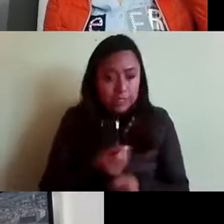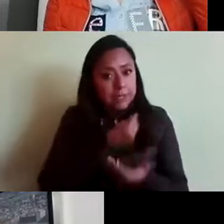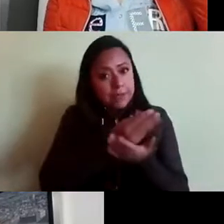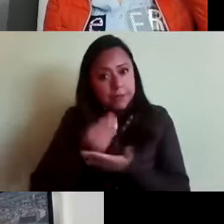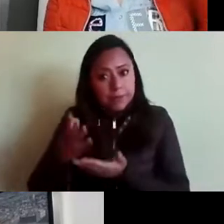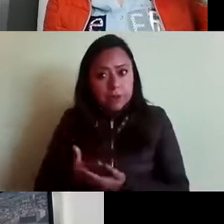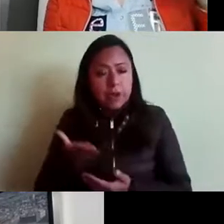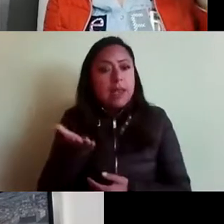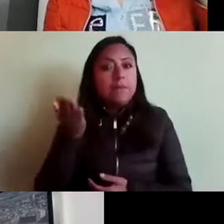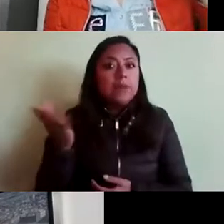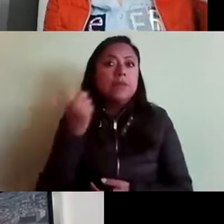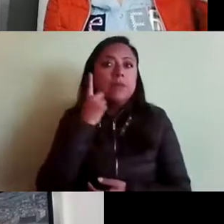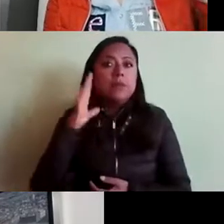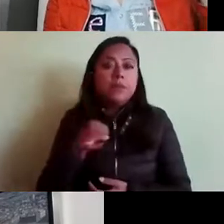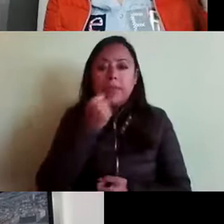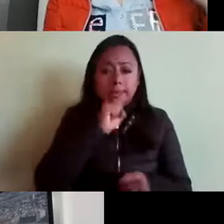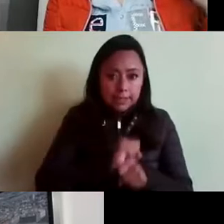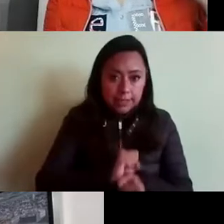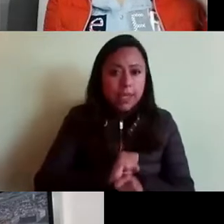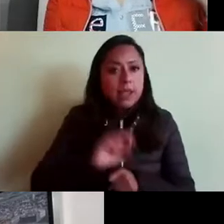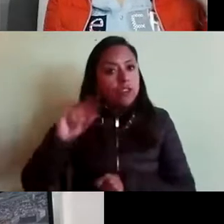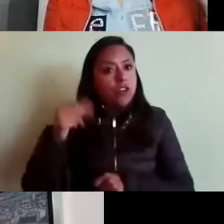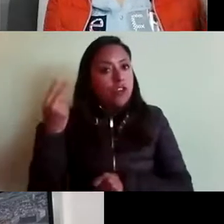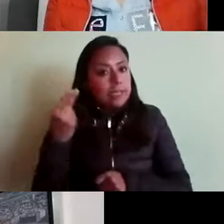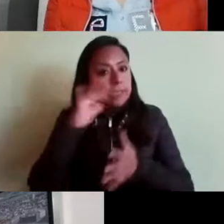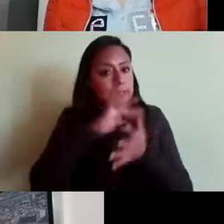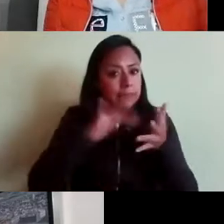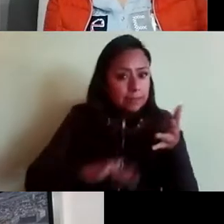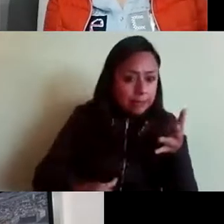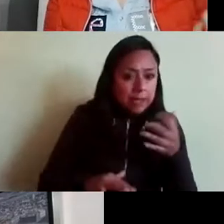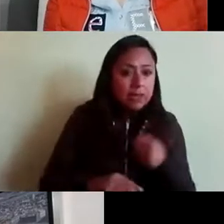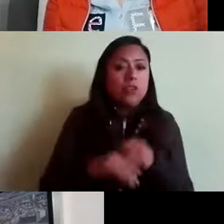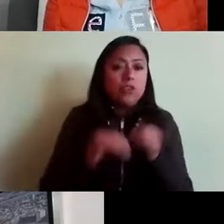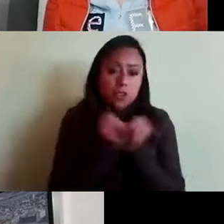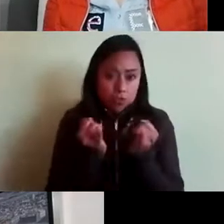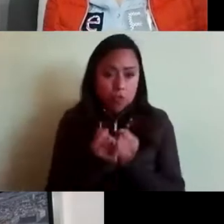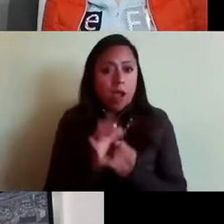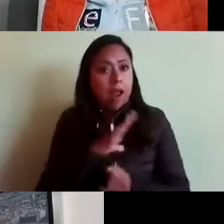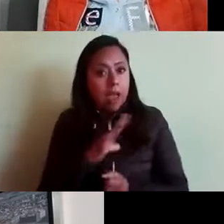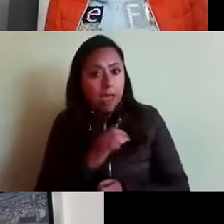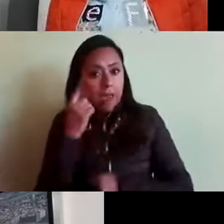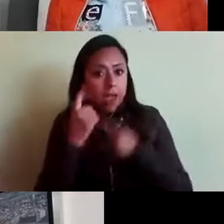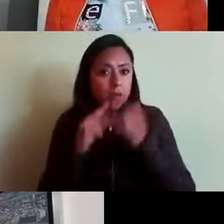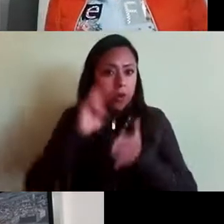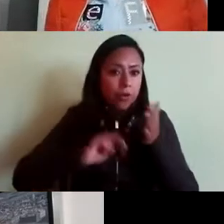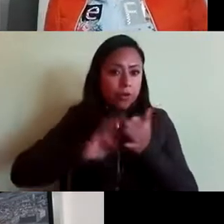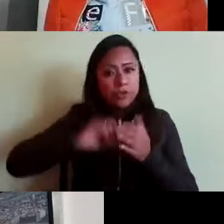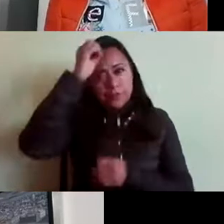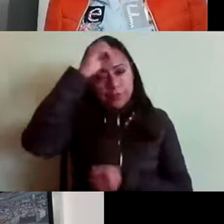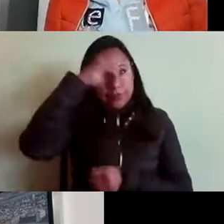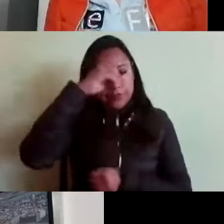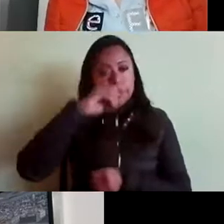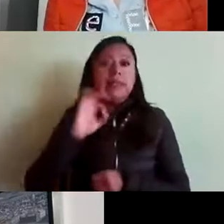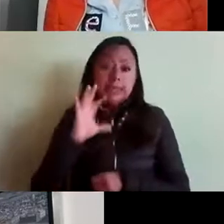secretaria preguntar si es de dispensarse la lectura del mismo y si existen correcciones u observaciones, y en caso de